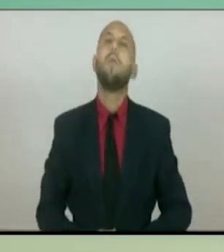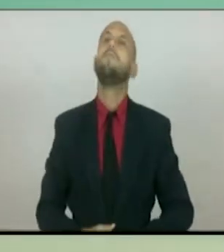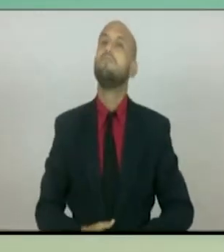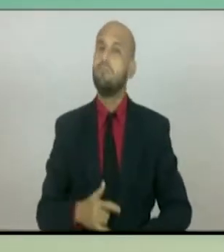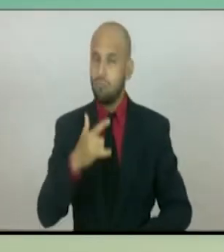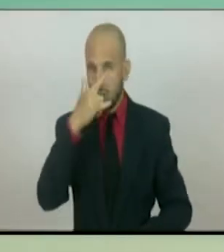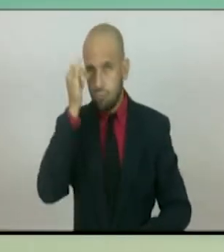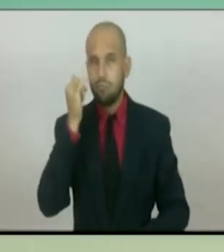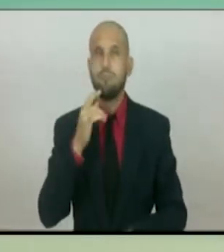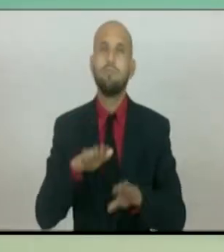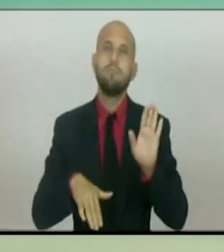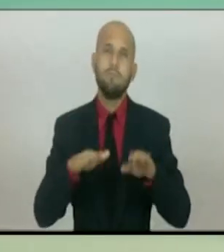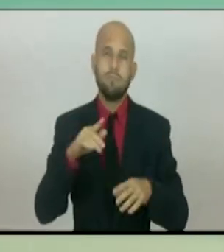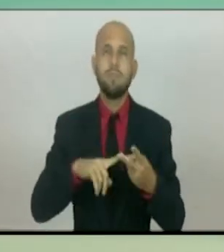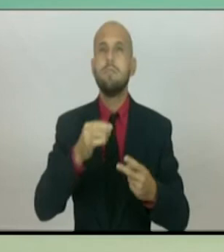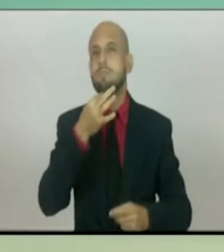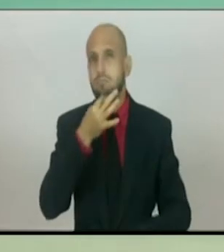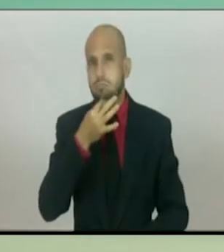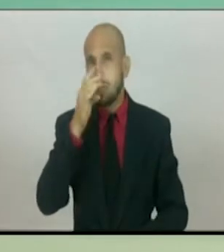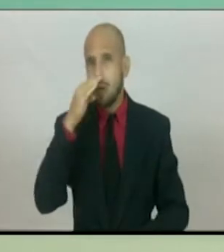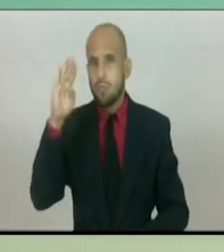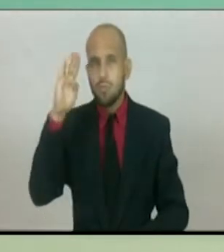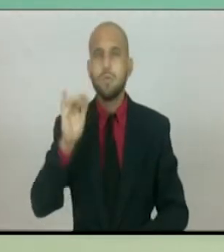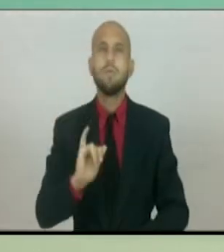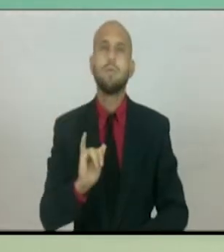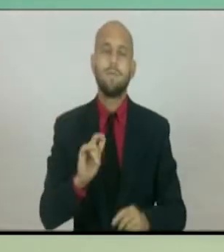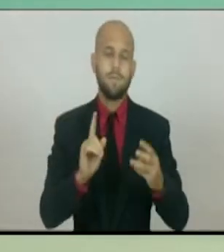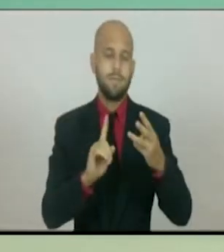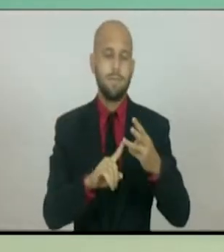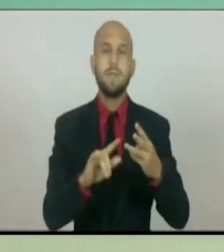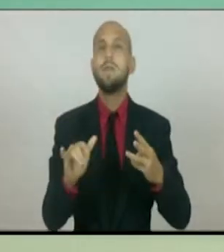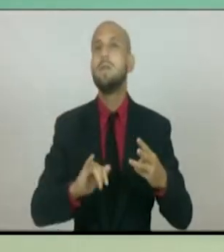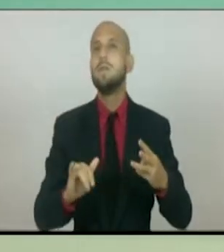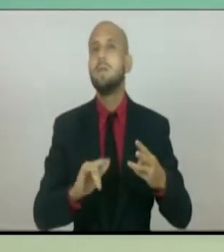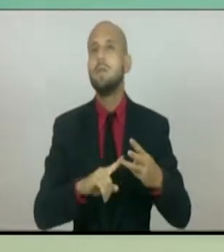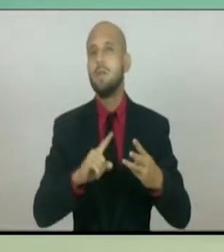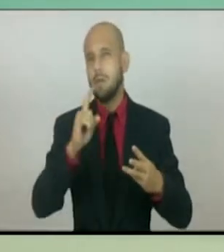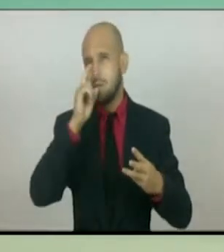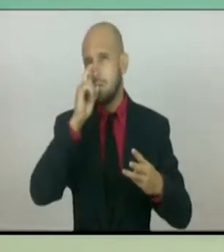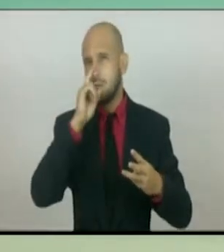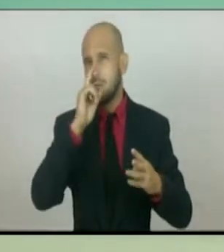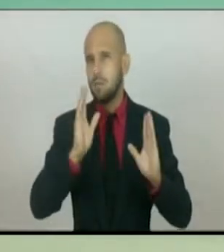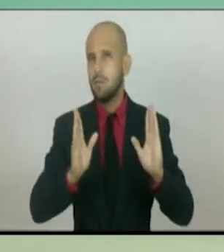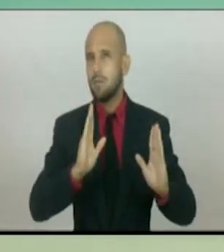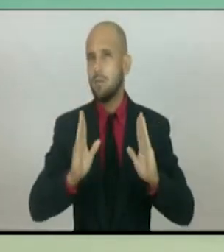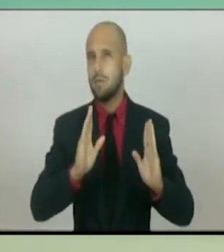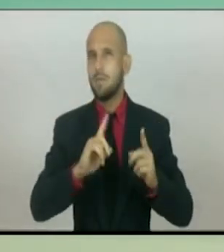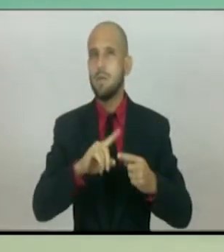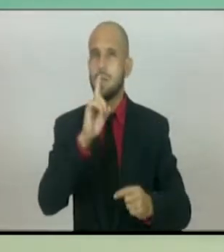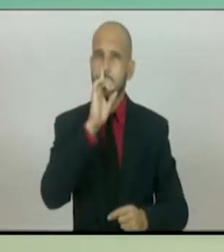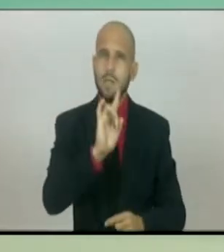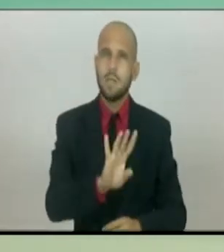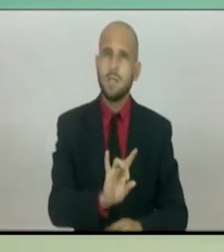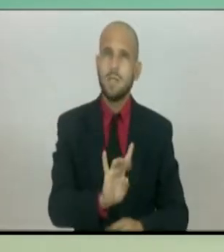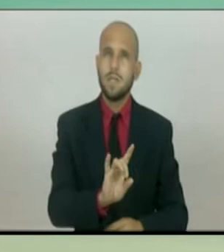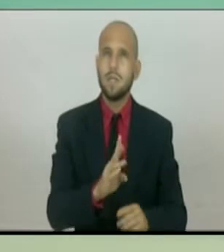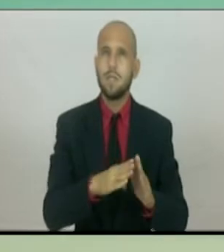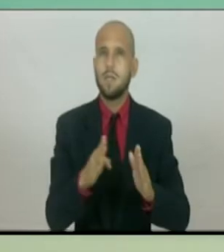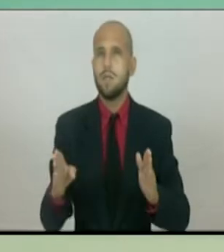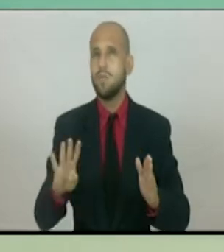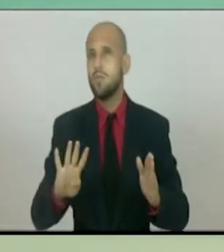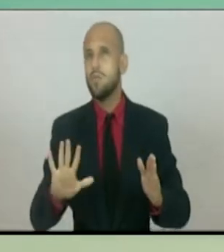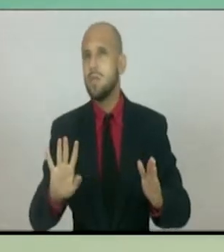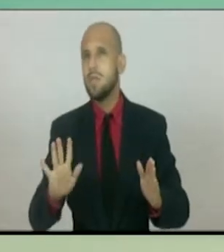edades pediátricas, en edades adultas. Afecta mayormente la edad, o sea, las edades entre los 15 y los